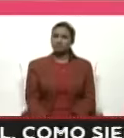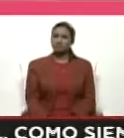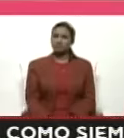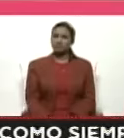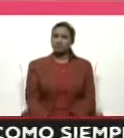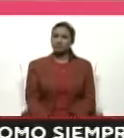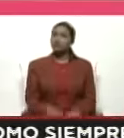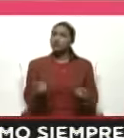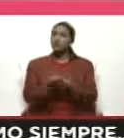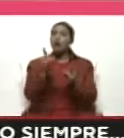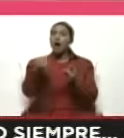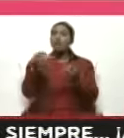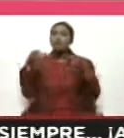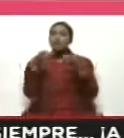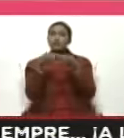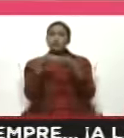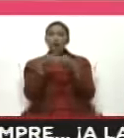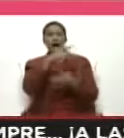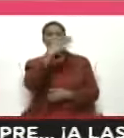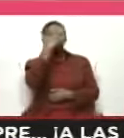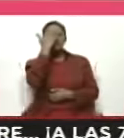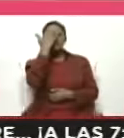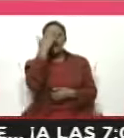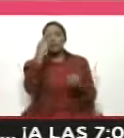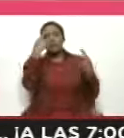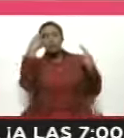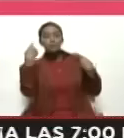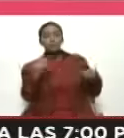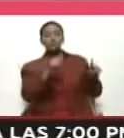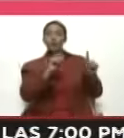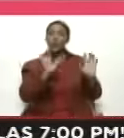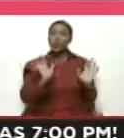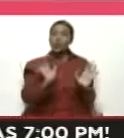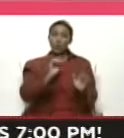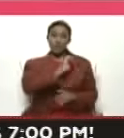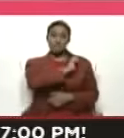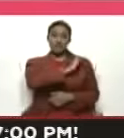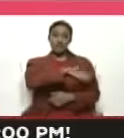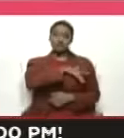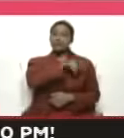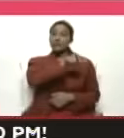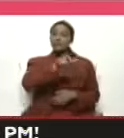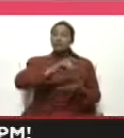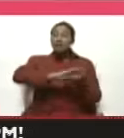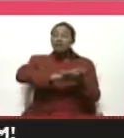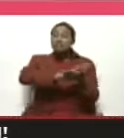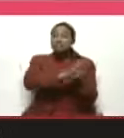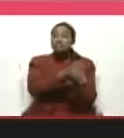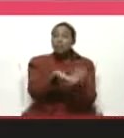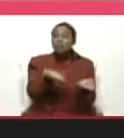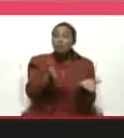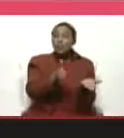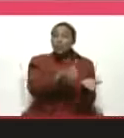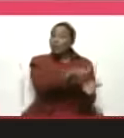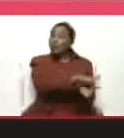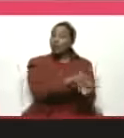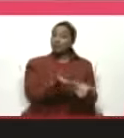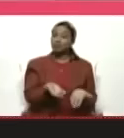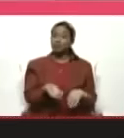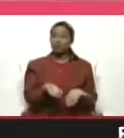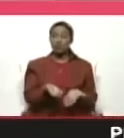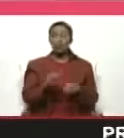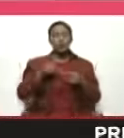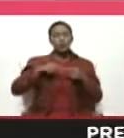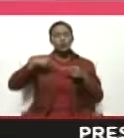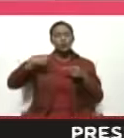cómplices de esta matanza que contra un pueblo el imperialismo lleva y ejecuta todos los días.